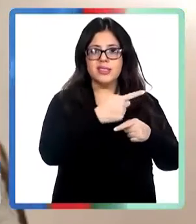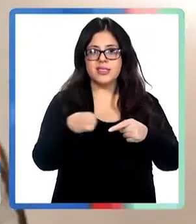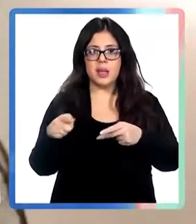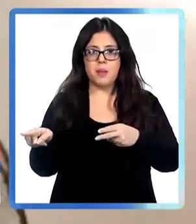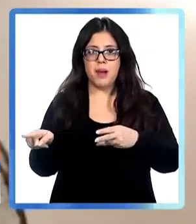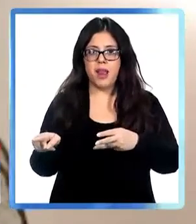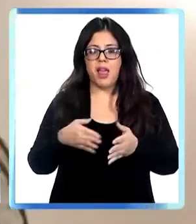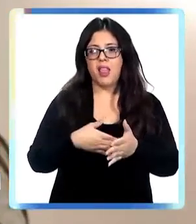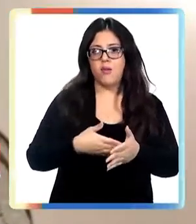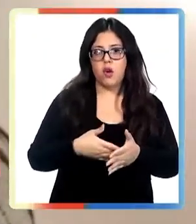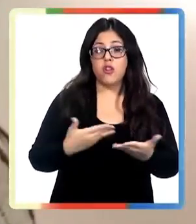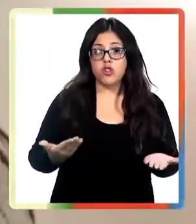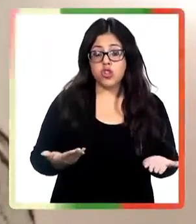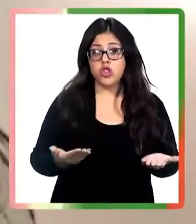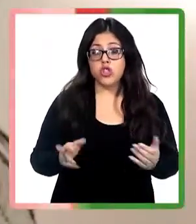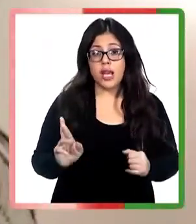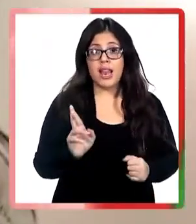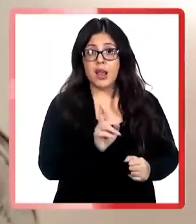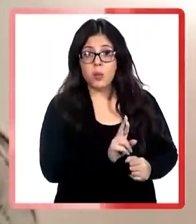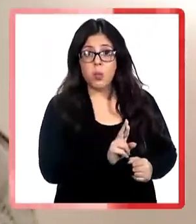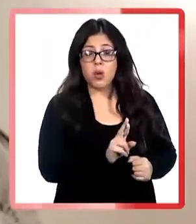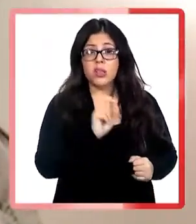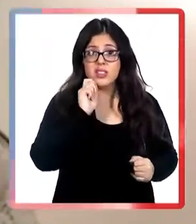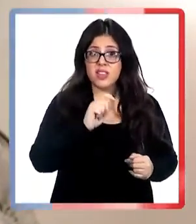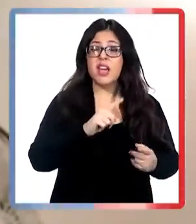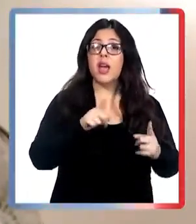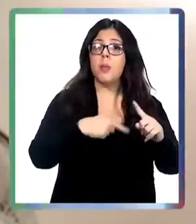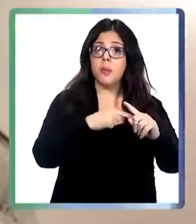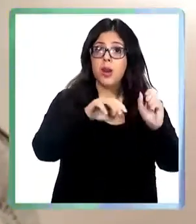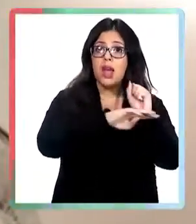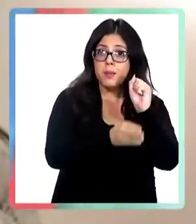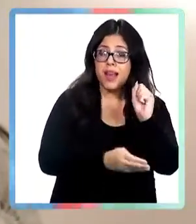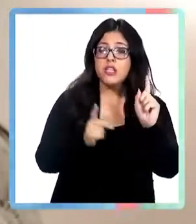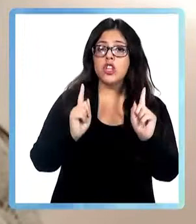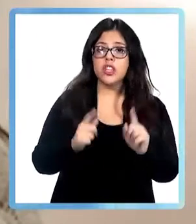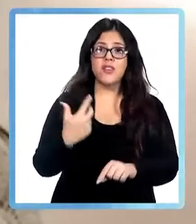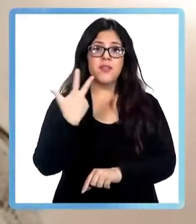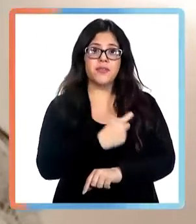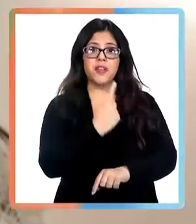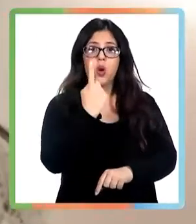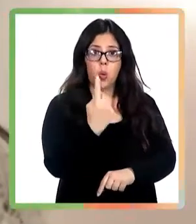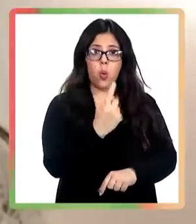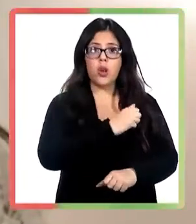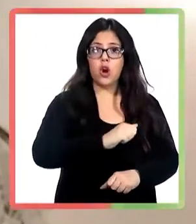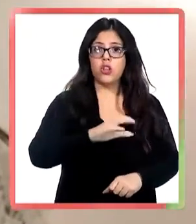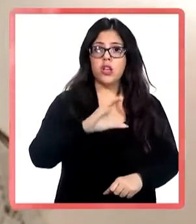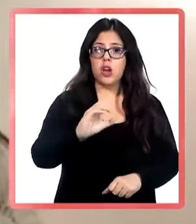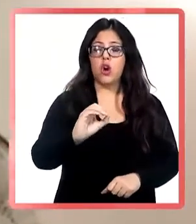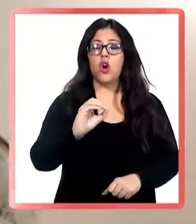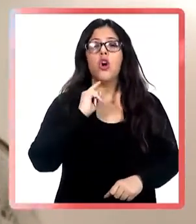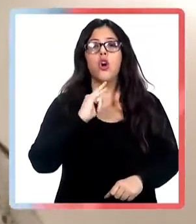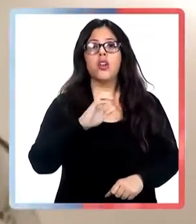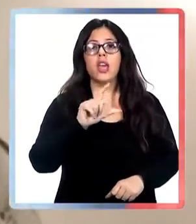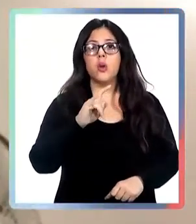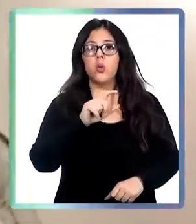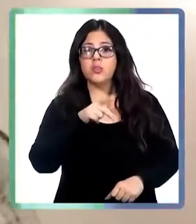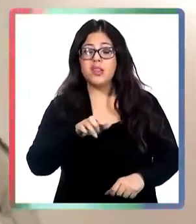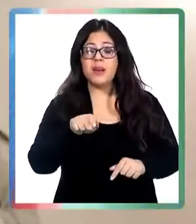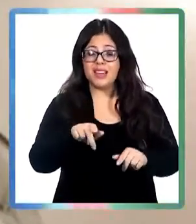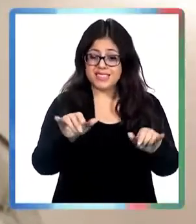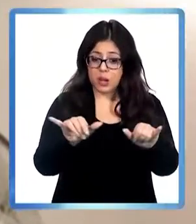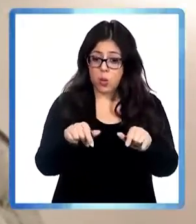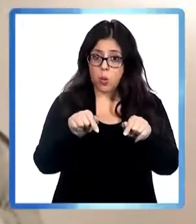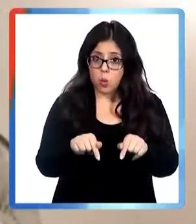de vulnerabilidad. Entonces la respuesta es: en cada embarazo debemos recibir una vacuna contra coqueluche para que ese bebé de